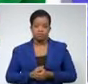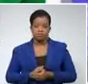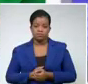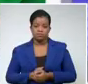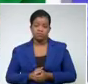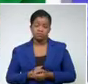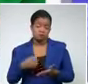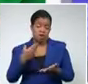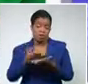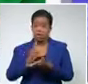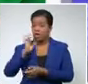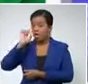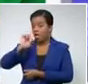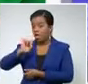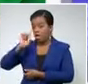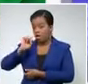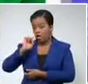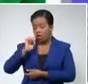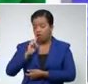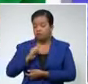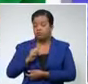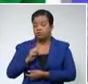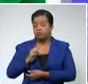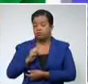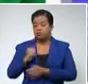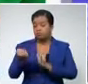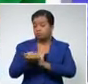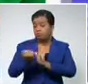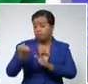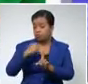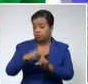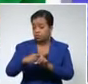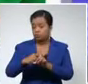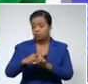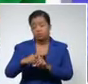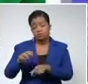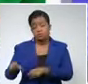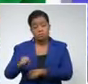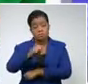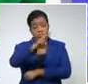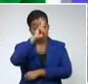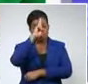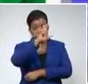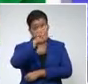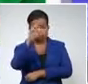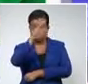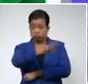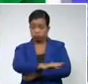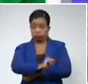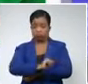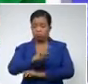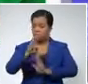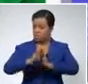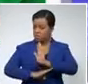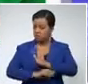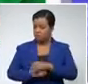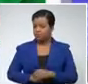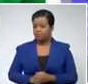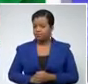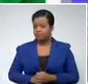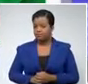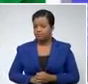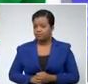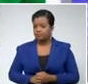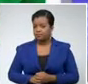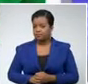PCR y en caso de confirmarse, bueno, pues se ingresa con el protocolo que está establecido. De todas formas, Lázaro, ya que me diste